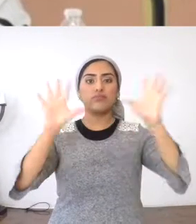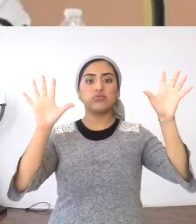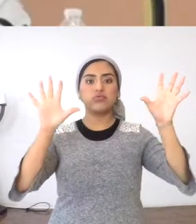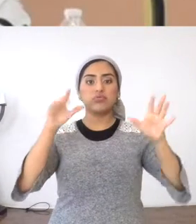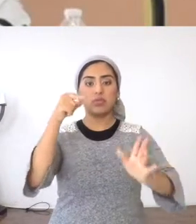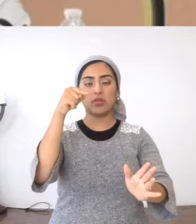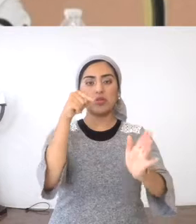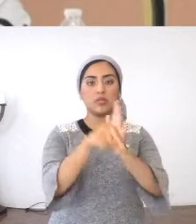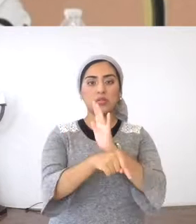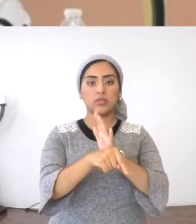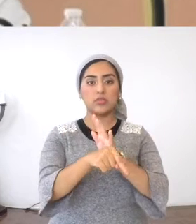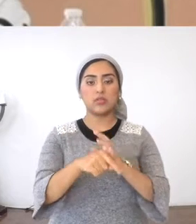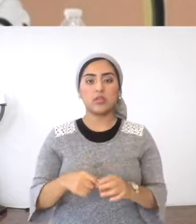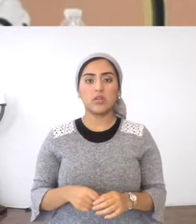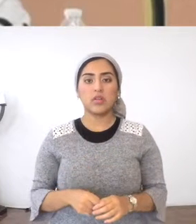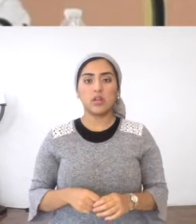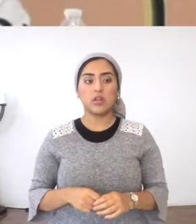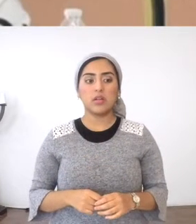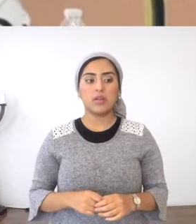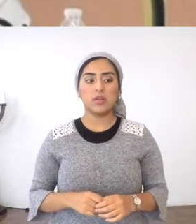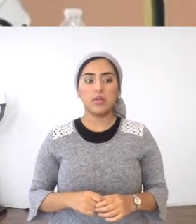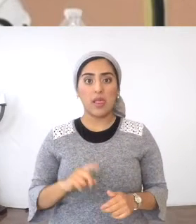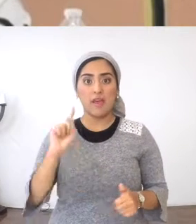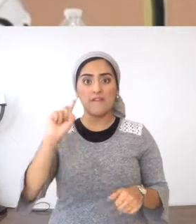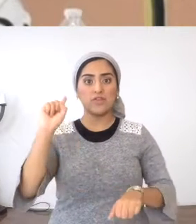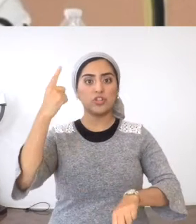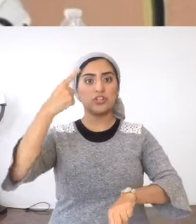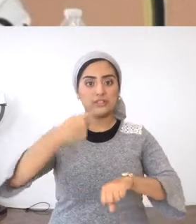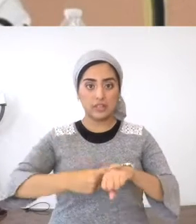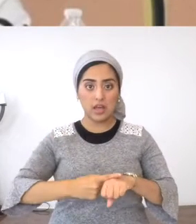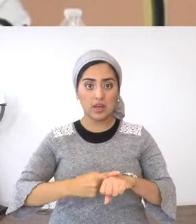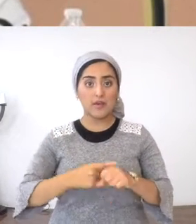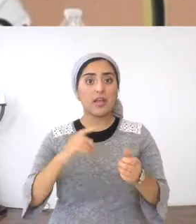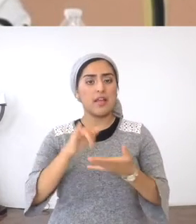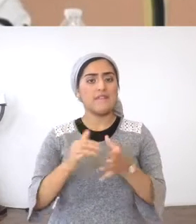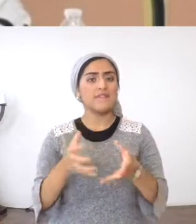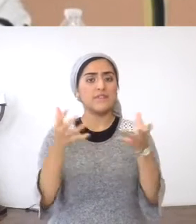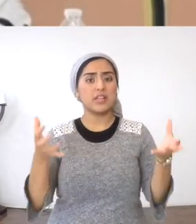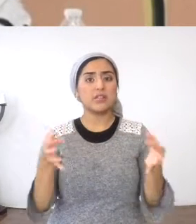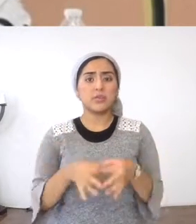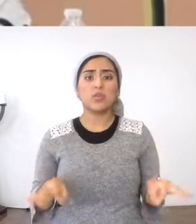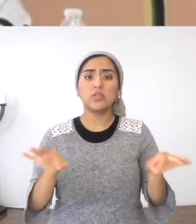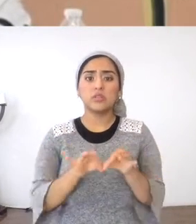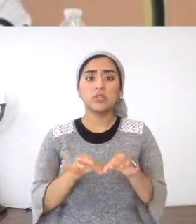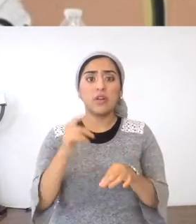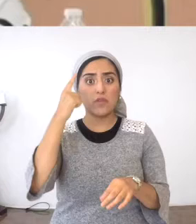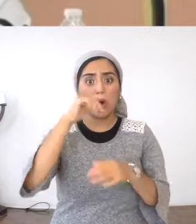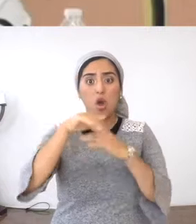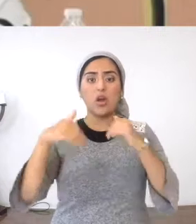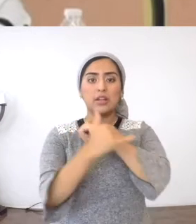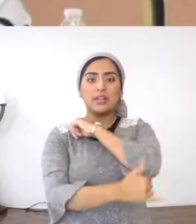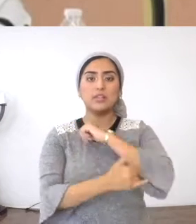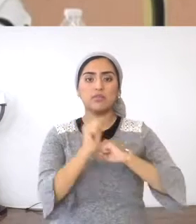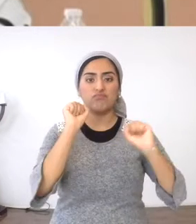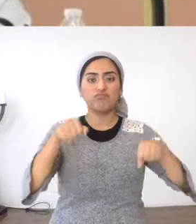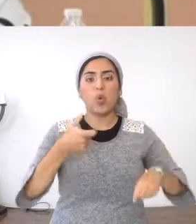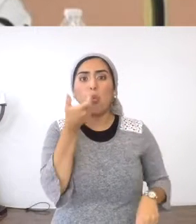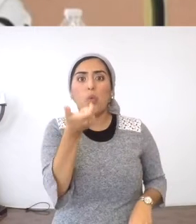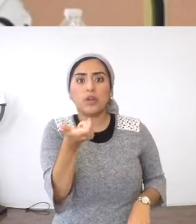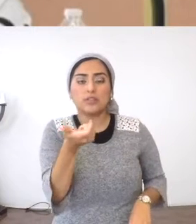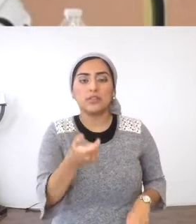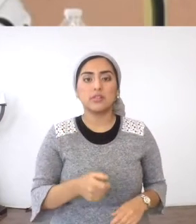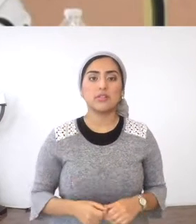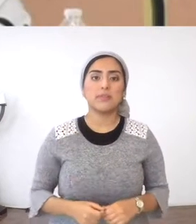En vivo El sacrificio Cosa Por primera vez Eso es muy importante Para que la vean Todas las